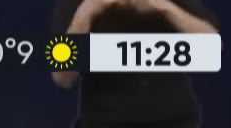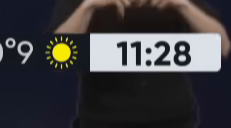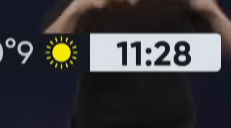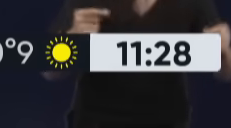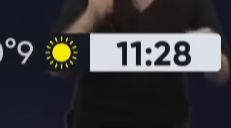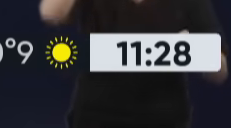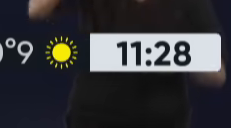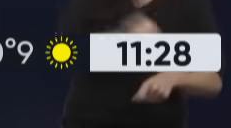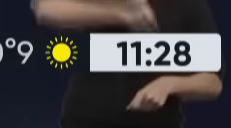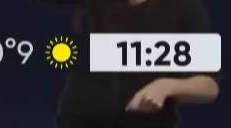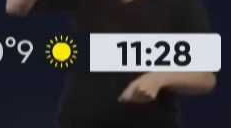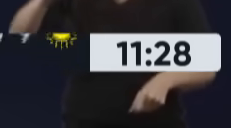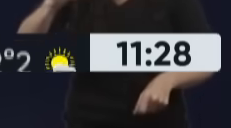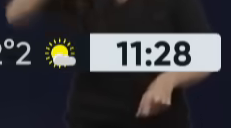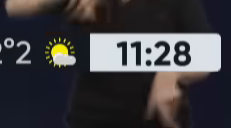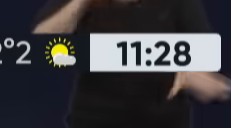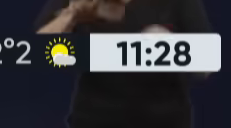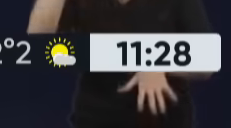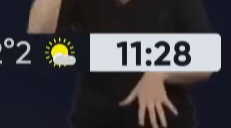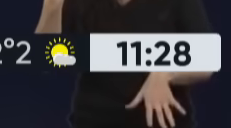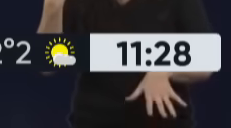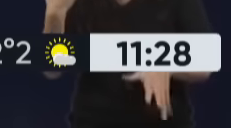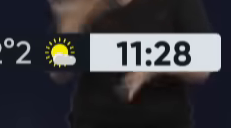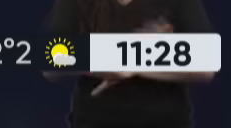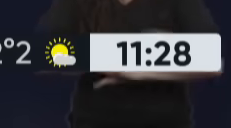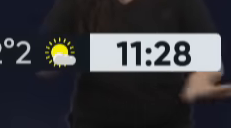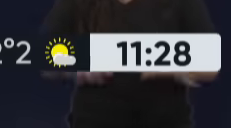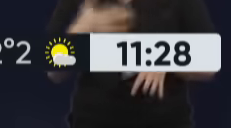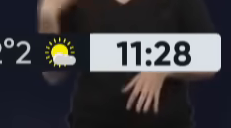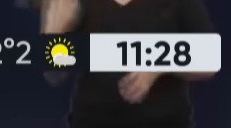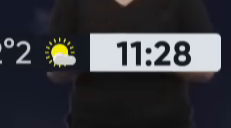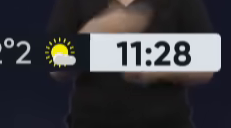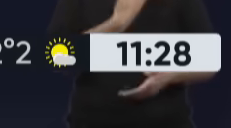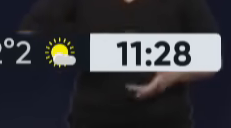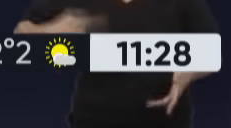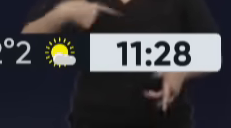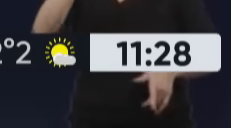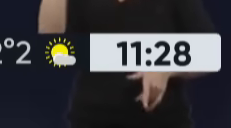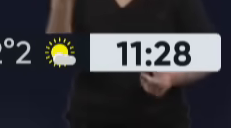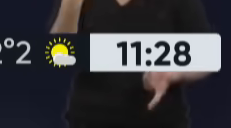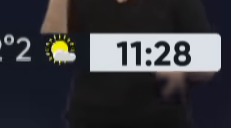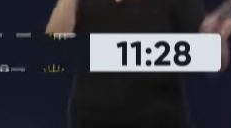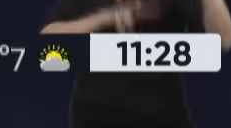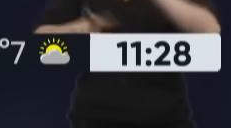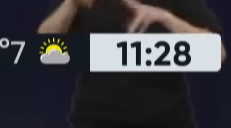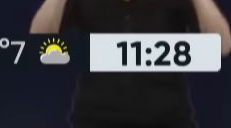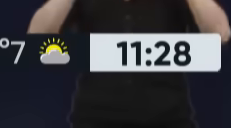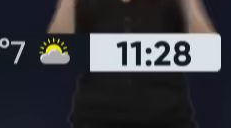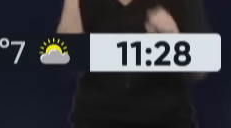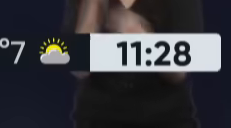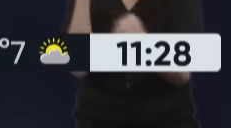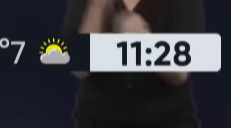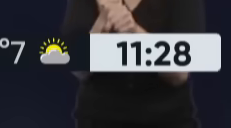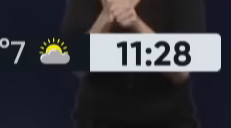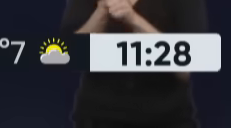periodos inflacionarios más tristes de nuestra historia. El Gobierno Nacional trabaja para normalizar un sistema devastado